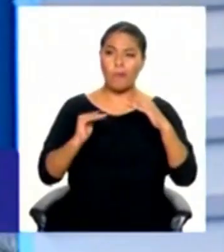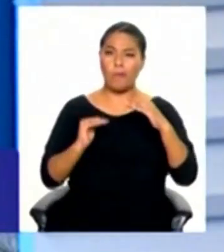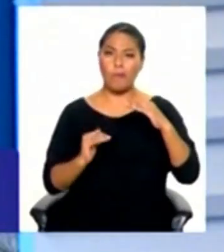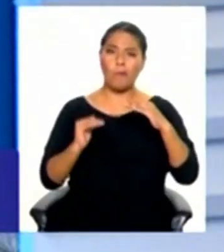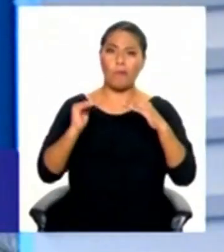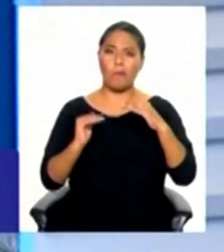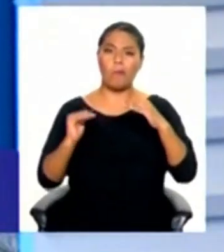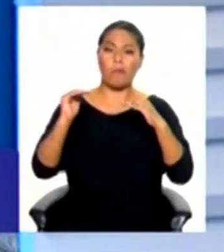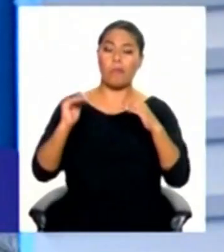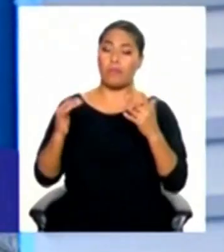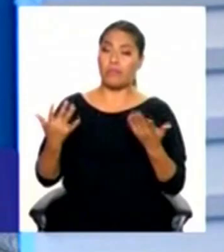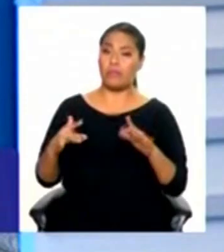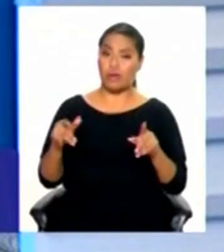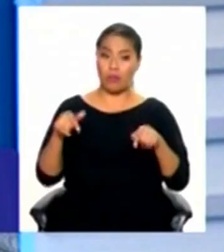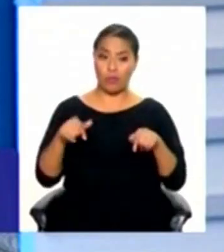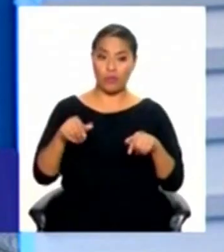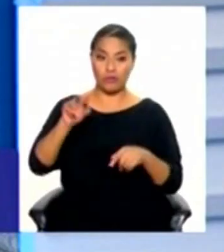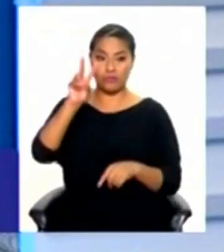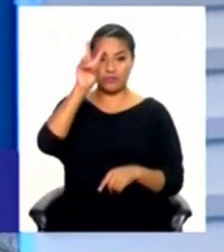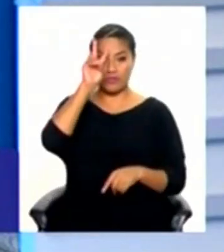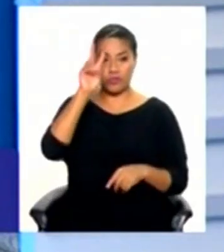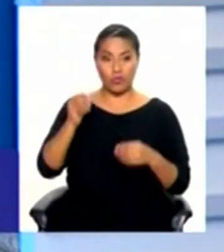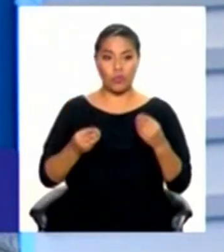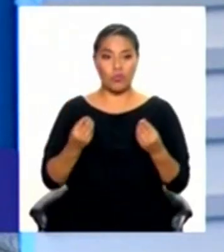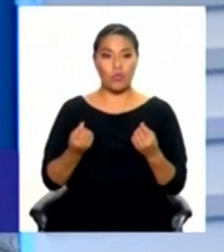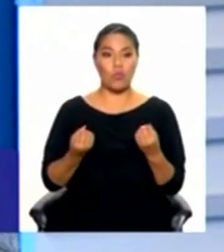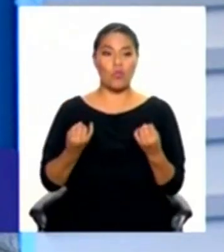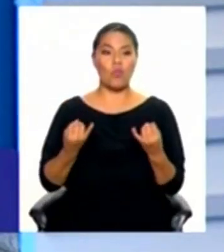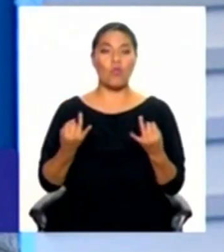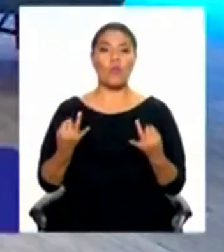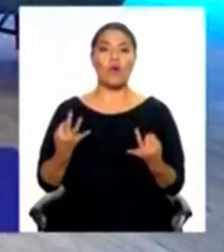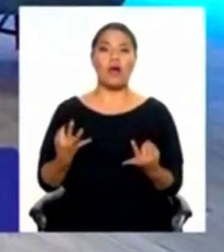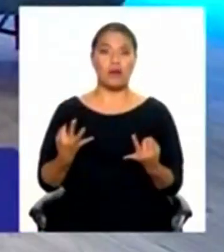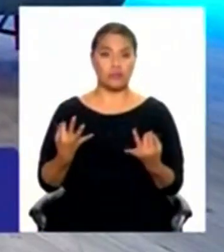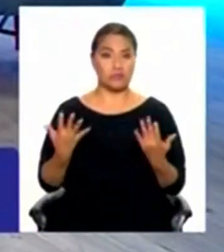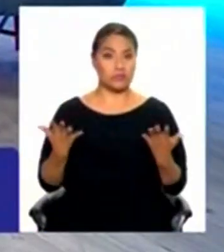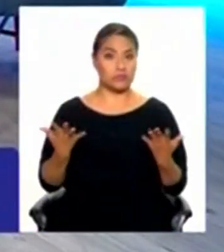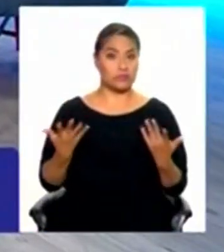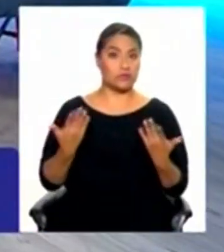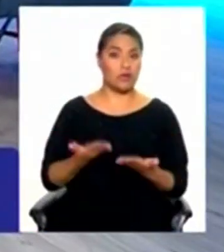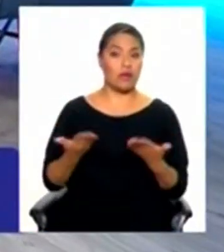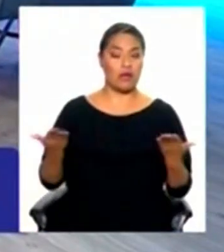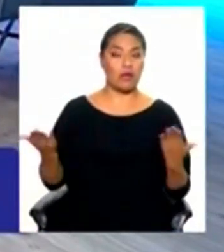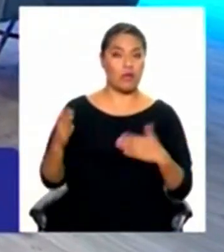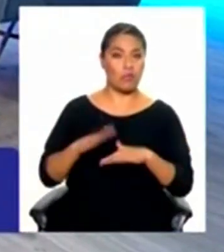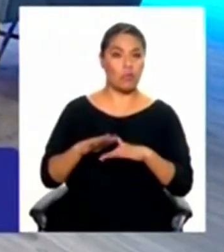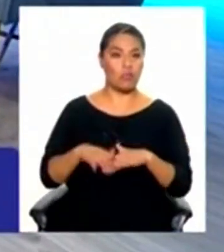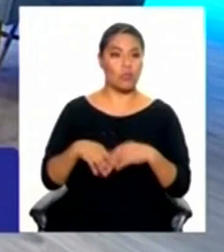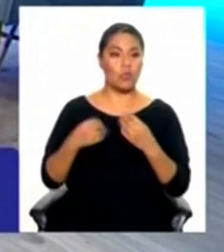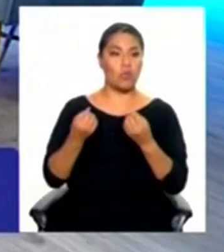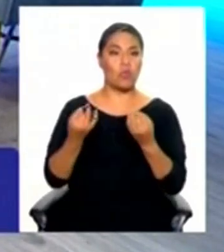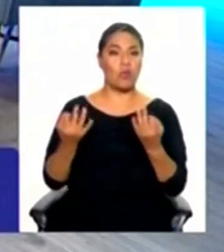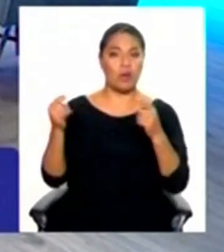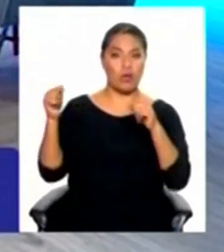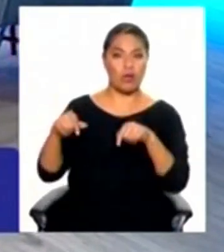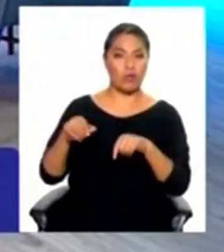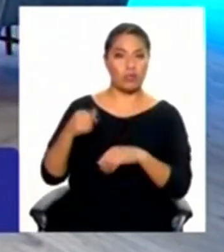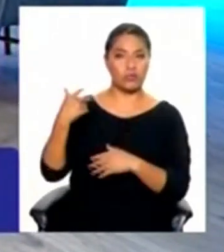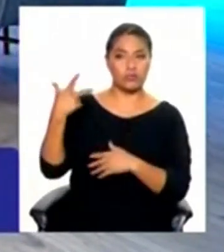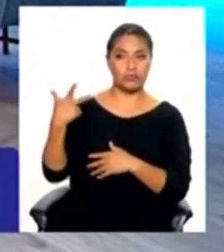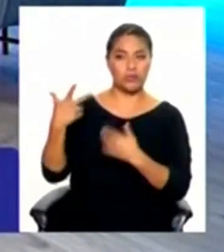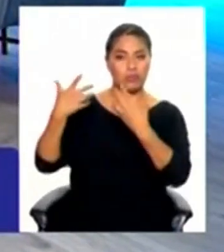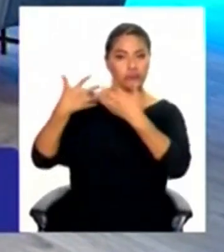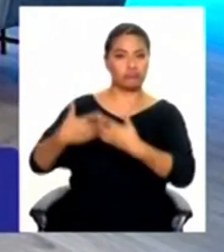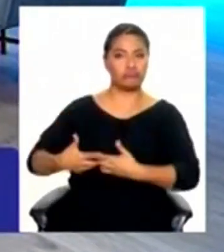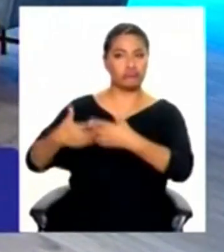un una señal clara el número de inversión que hay no En todo caso las obras emblemáticas actualmente solamente tenemos tres grandes obras